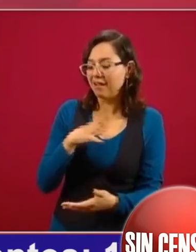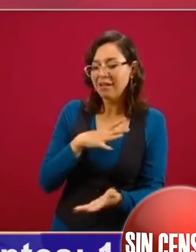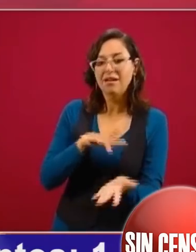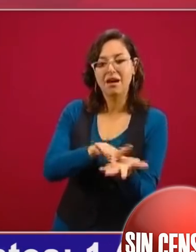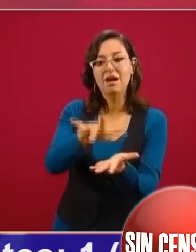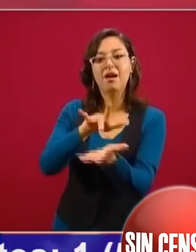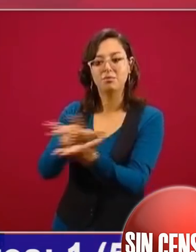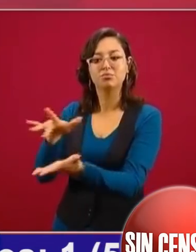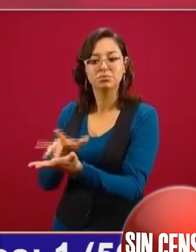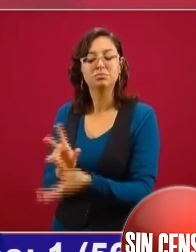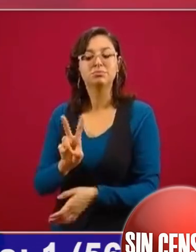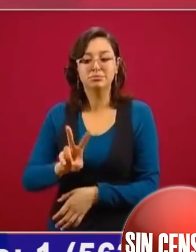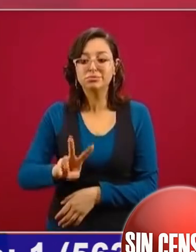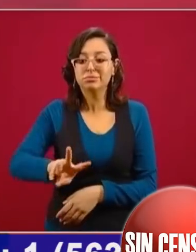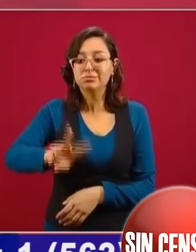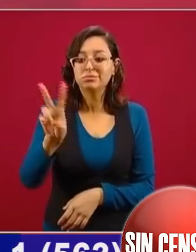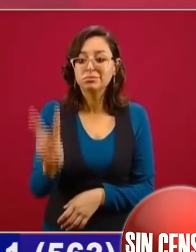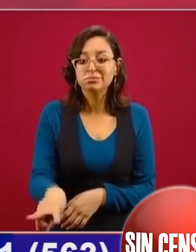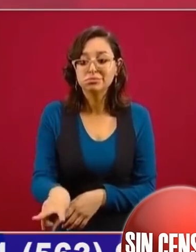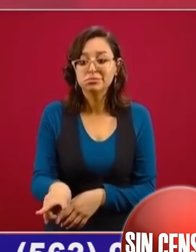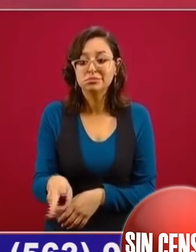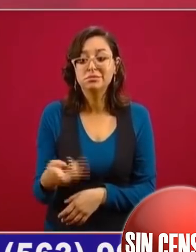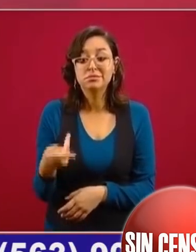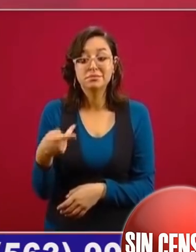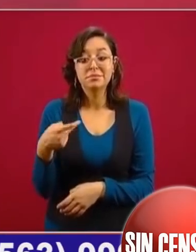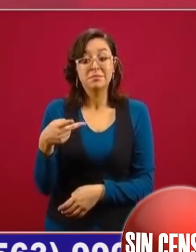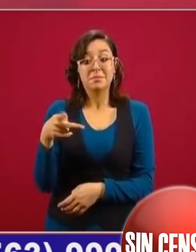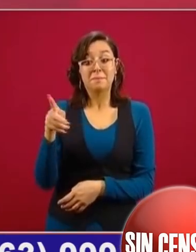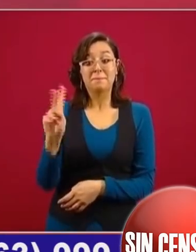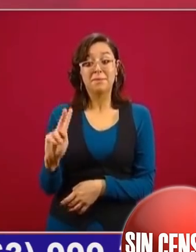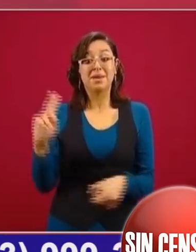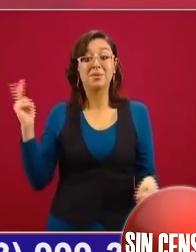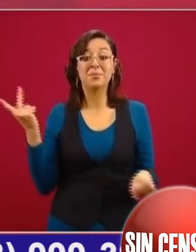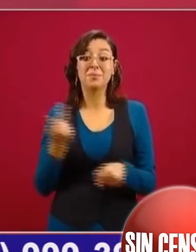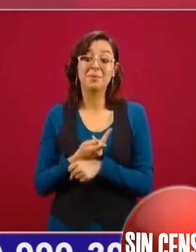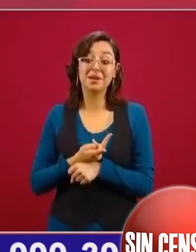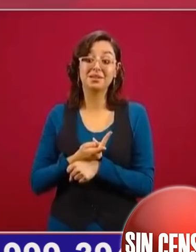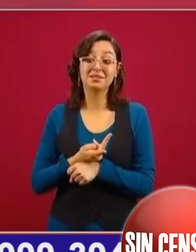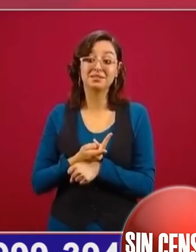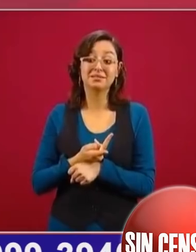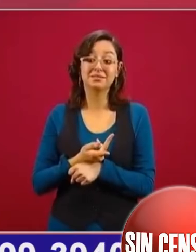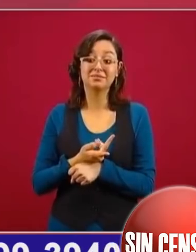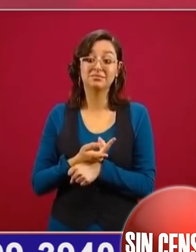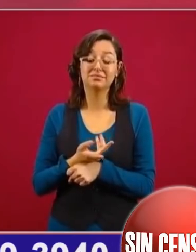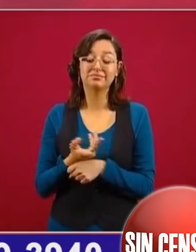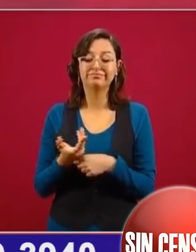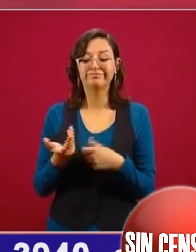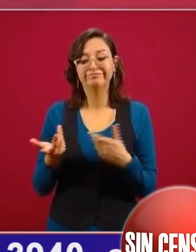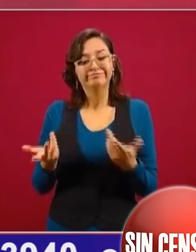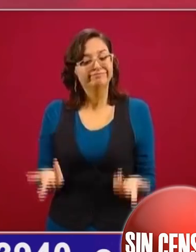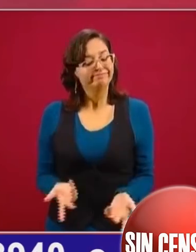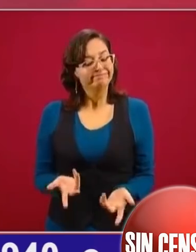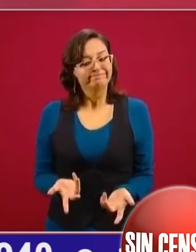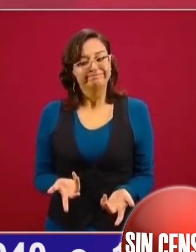Lo que pasa es de que ya no vamos, repito,